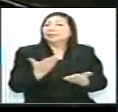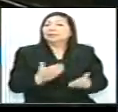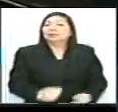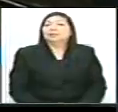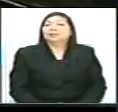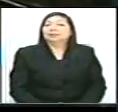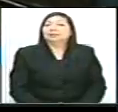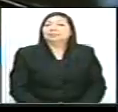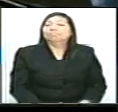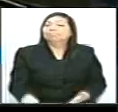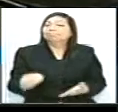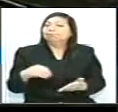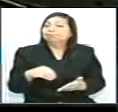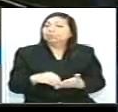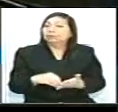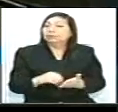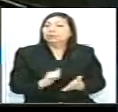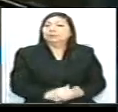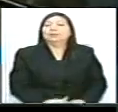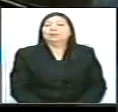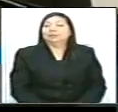específicamente interdicción y